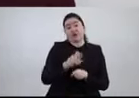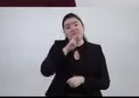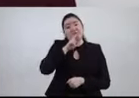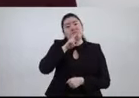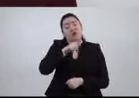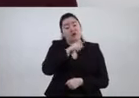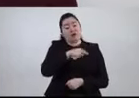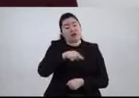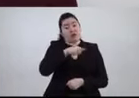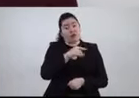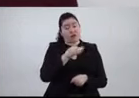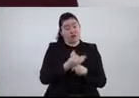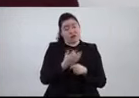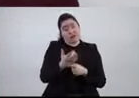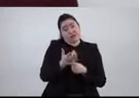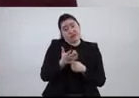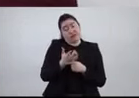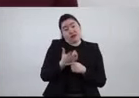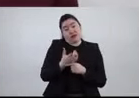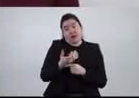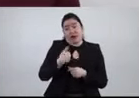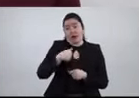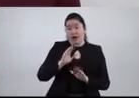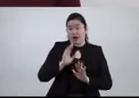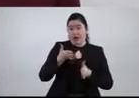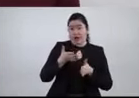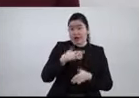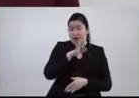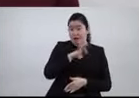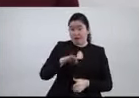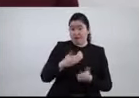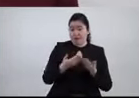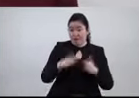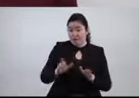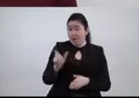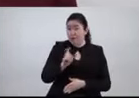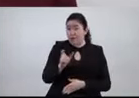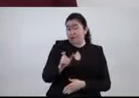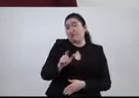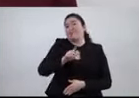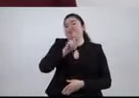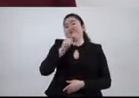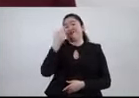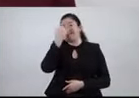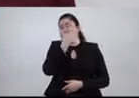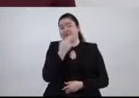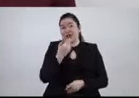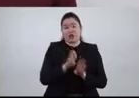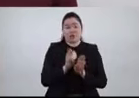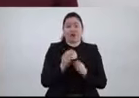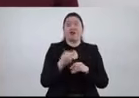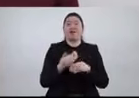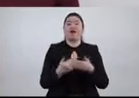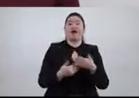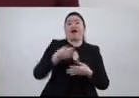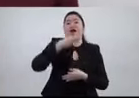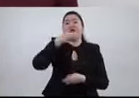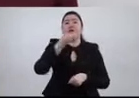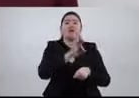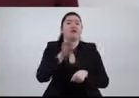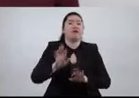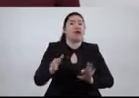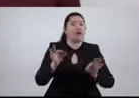las condiciones nos dirán cuándo es pertinente abrirlo, no se pueden adelantar vísperas en